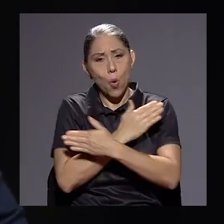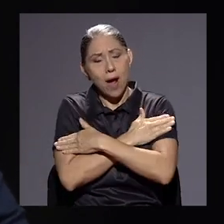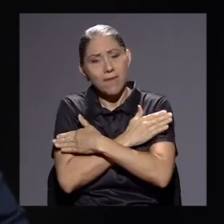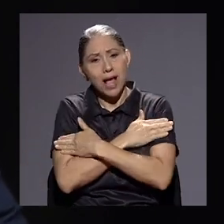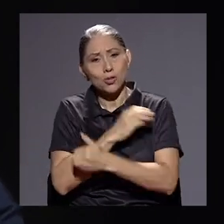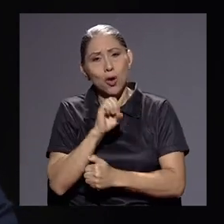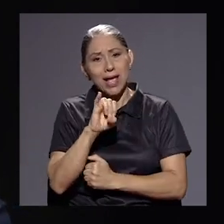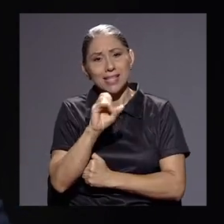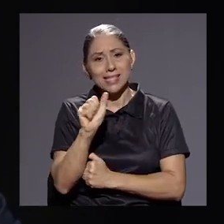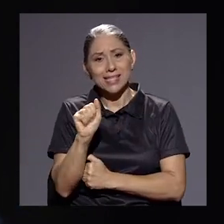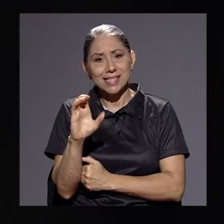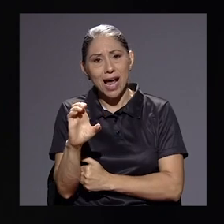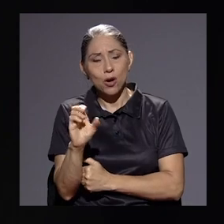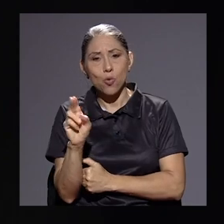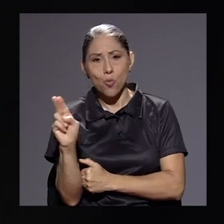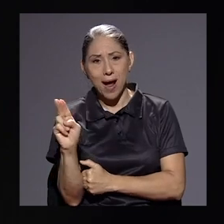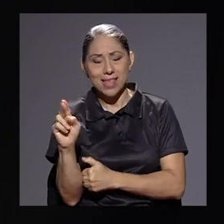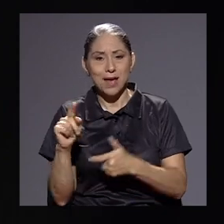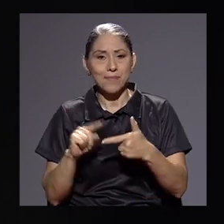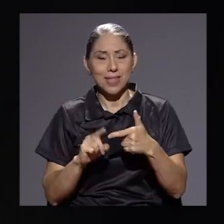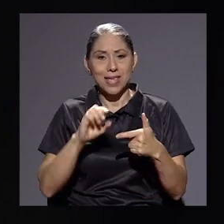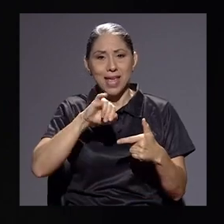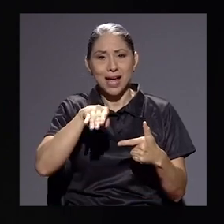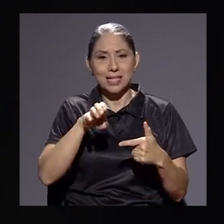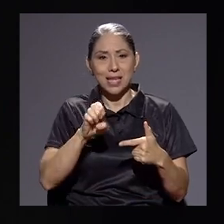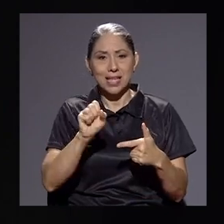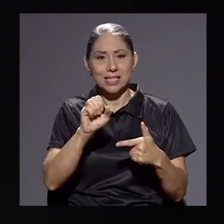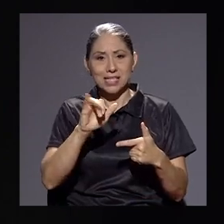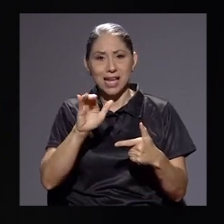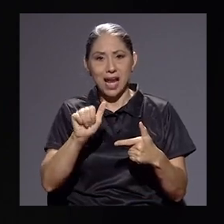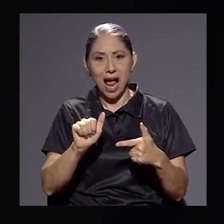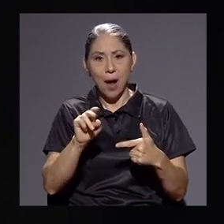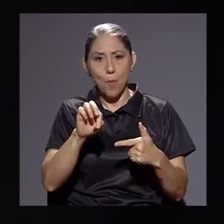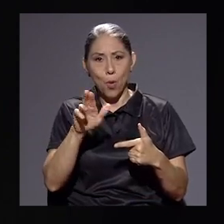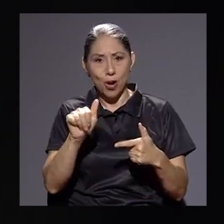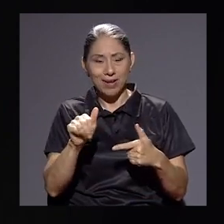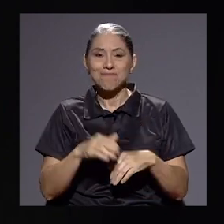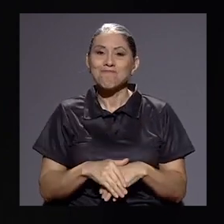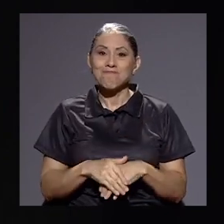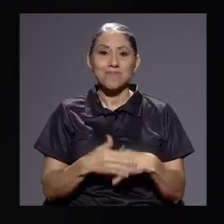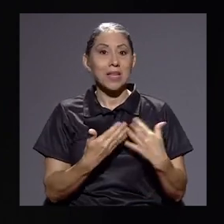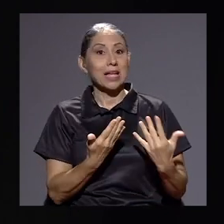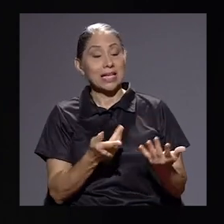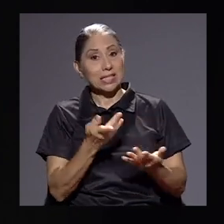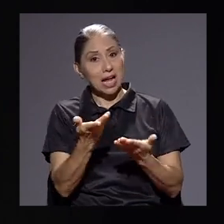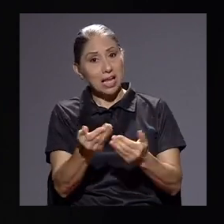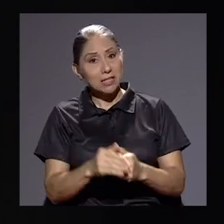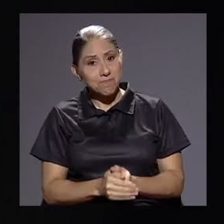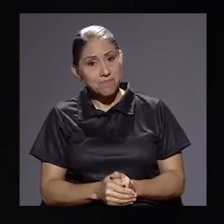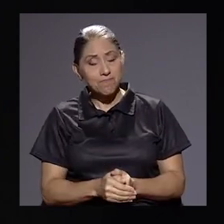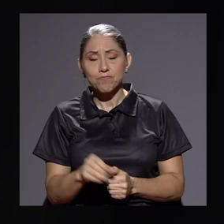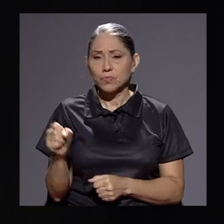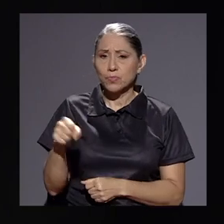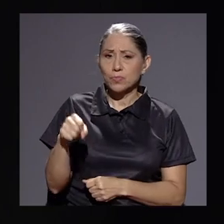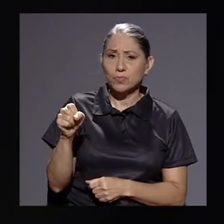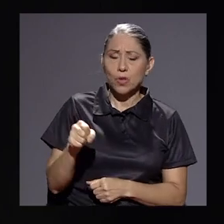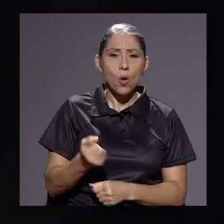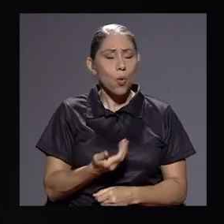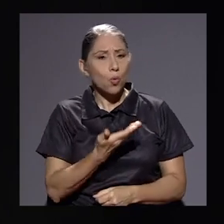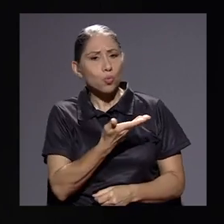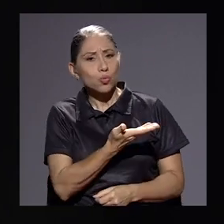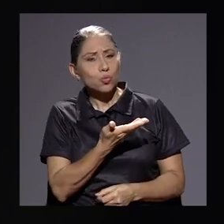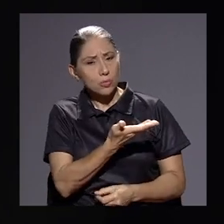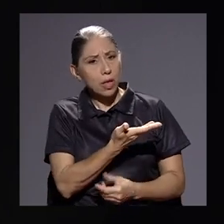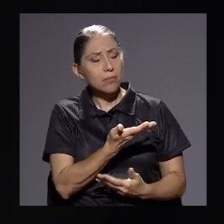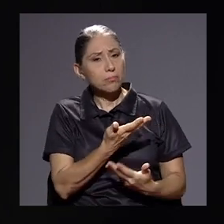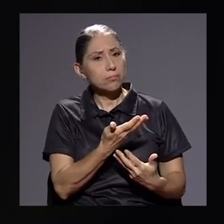Isaac Umaña y, por supuesto, a Jessica Mora, que están ahí. Un don Alan también, claro. Y usted creo que es muy